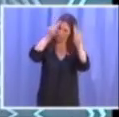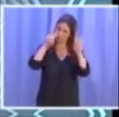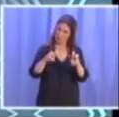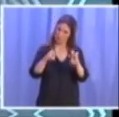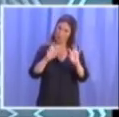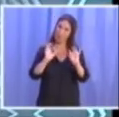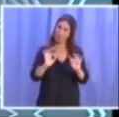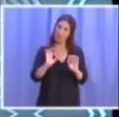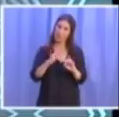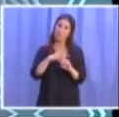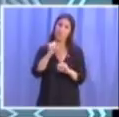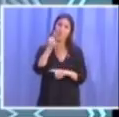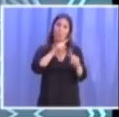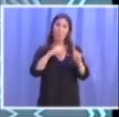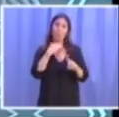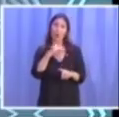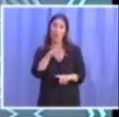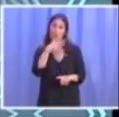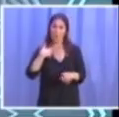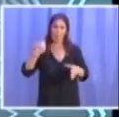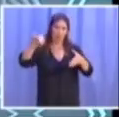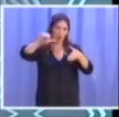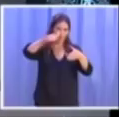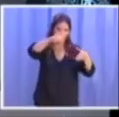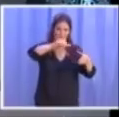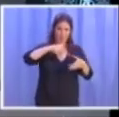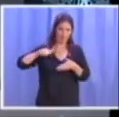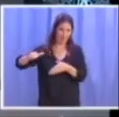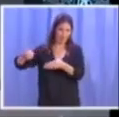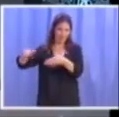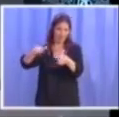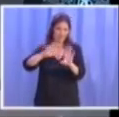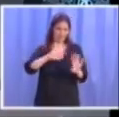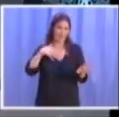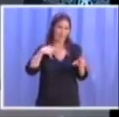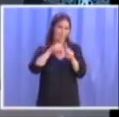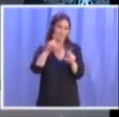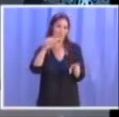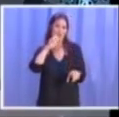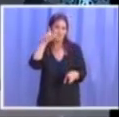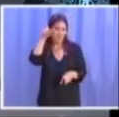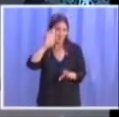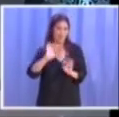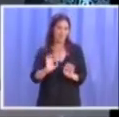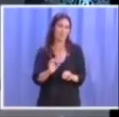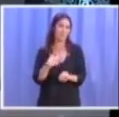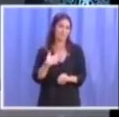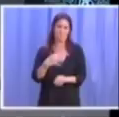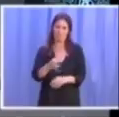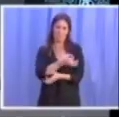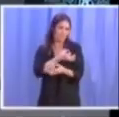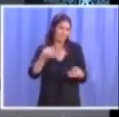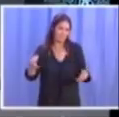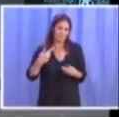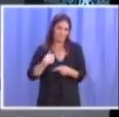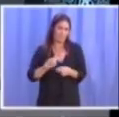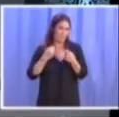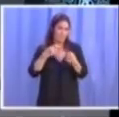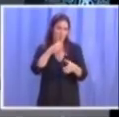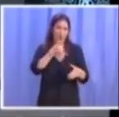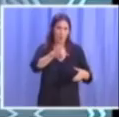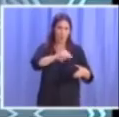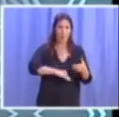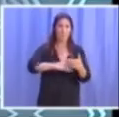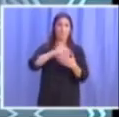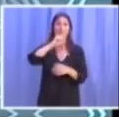si tienen problemas de agua, me lo dicen, tengo una jarra estupenda de Masagra, así que podemos perfectamente rellenarle el